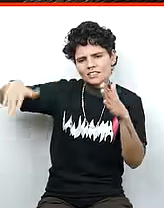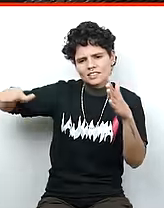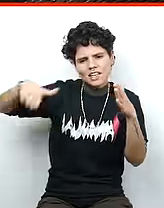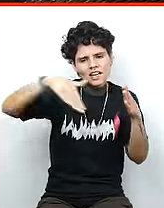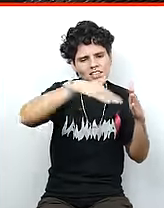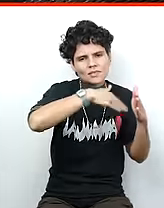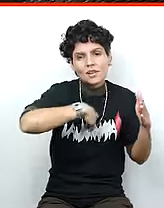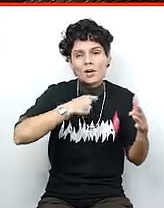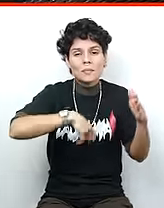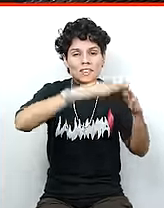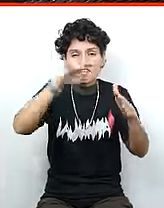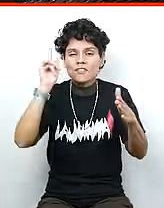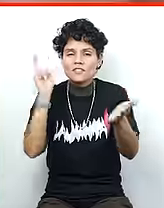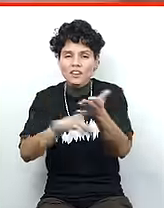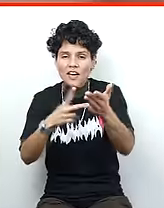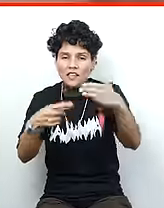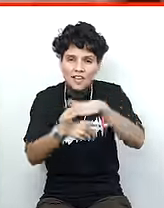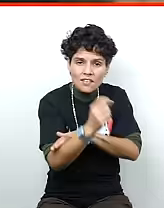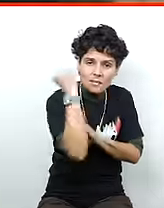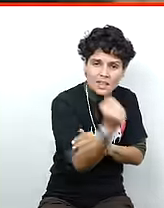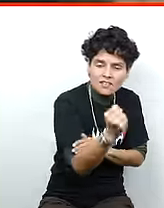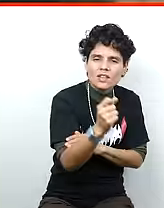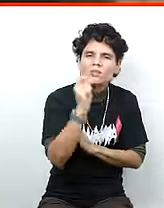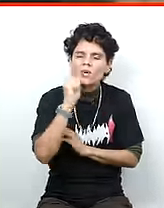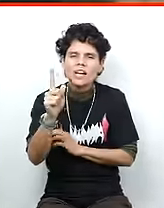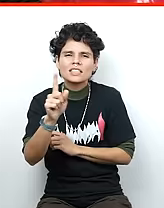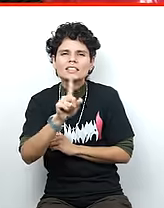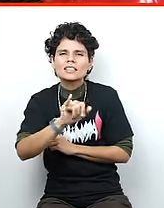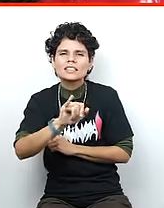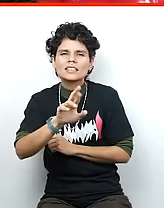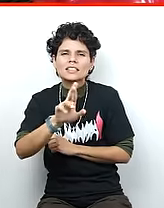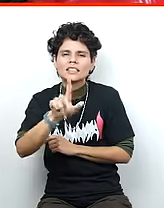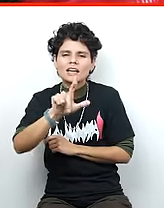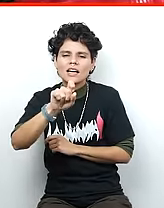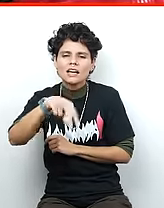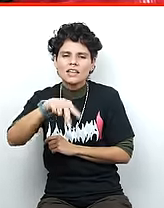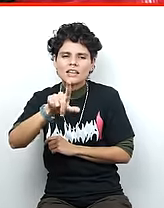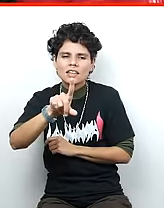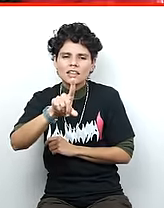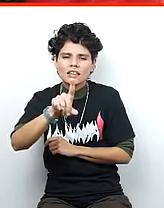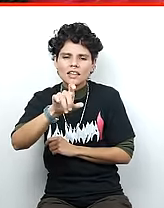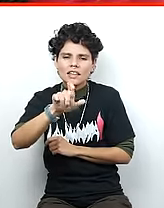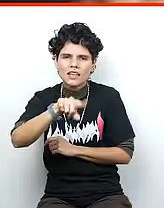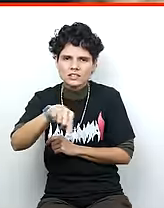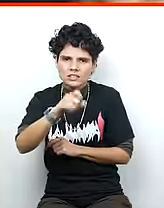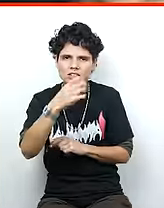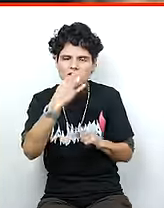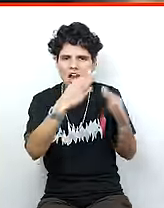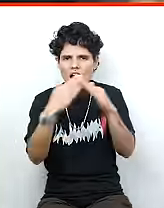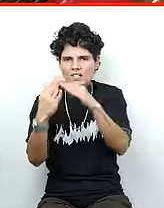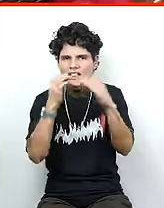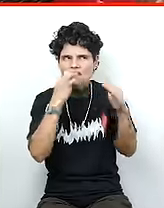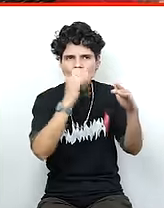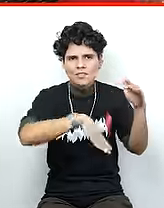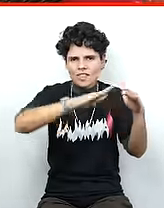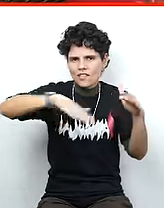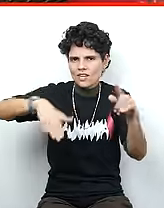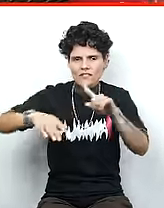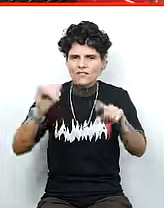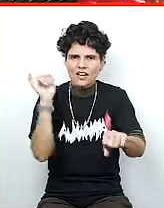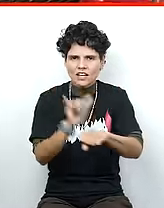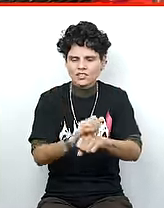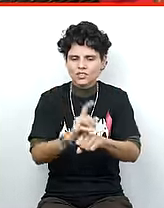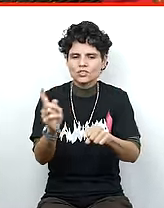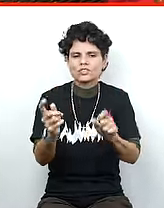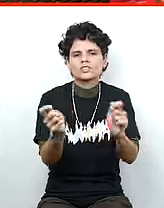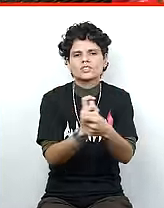cuando decían que iban a pintar casa. Hay algo así. ¿El irlandés? Sí, sí. El irlandés. Que pintaban casa. Oye, tengo aquí una canción